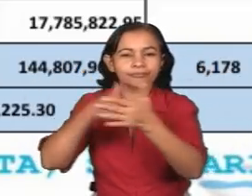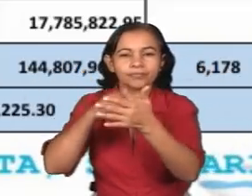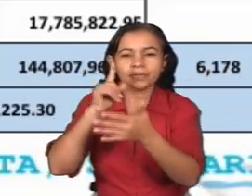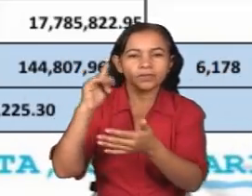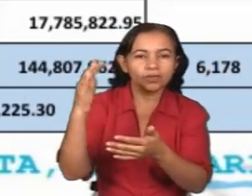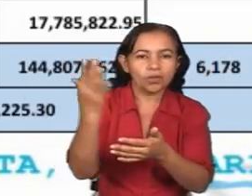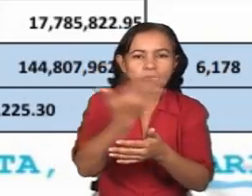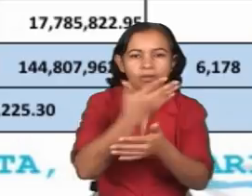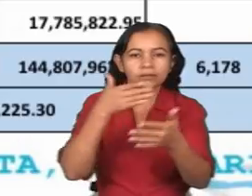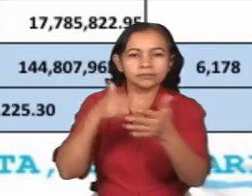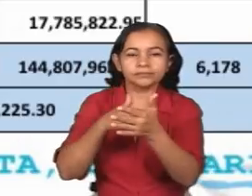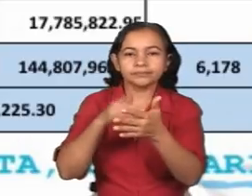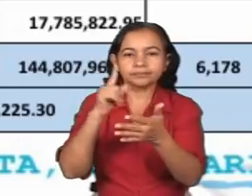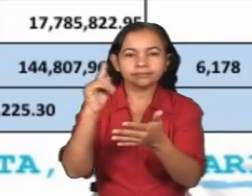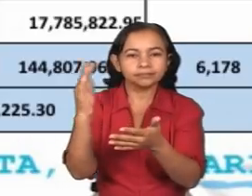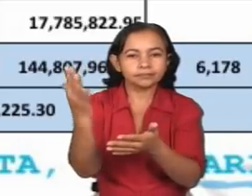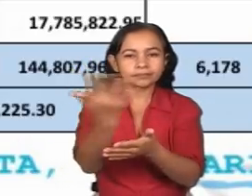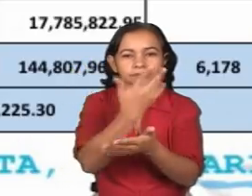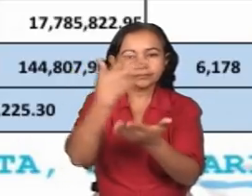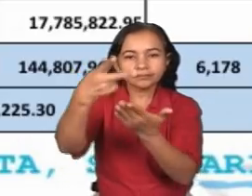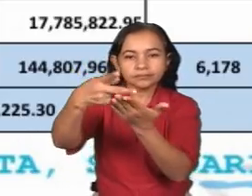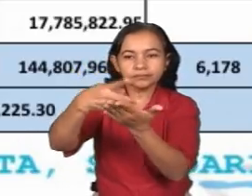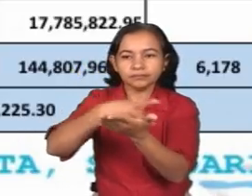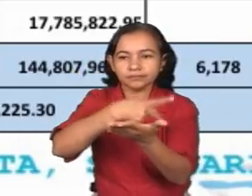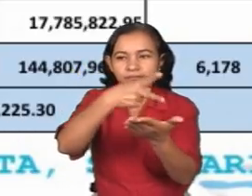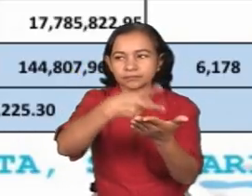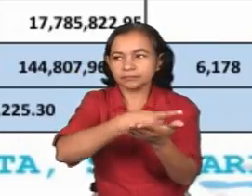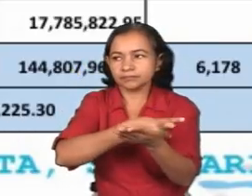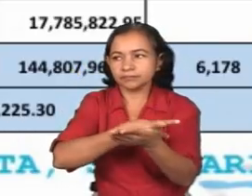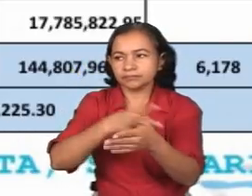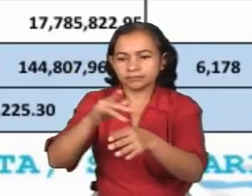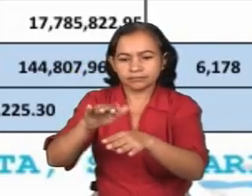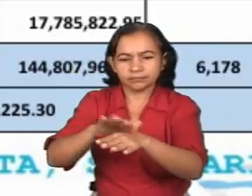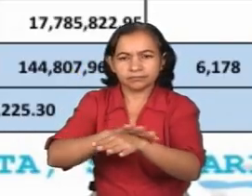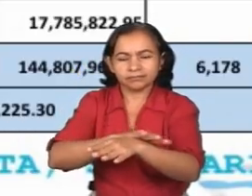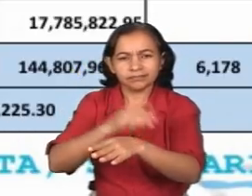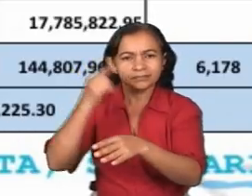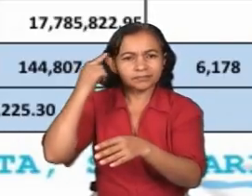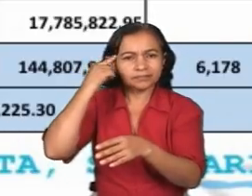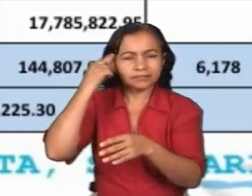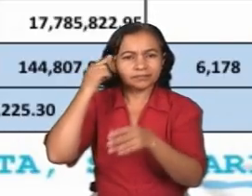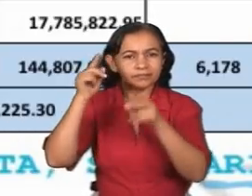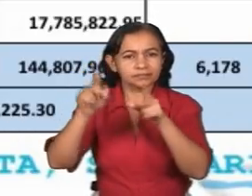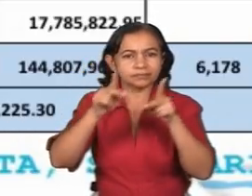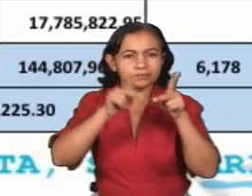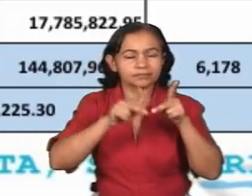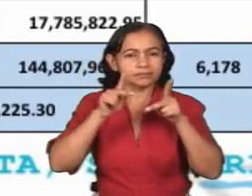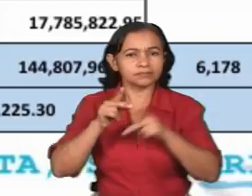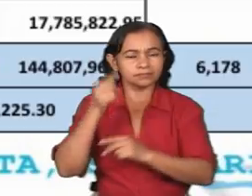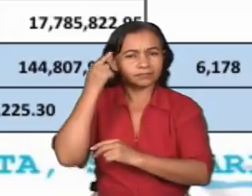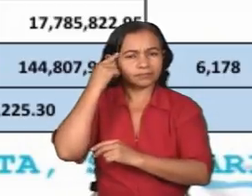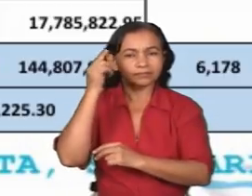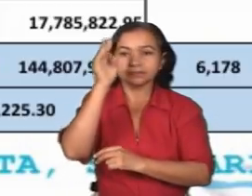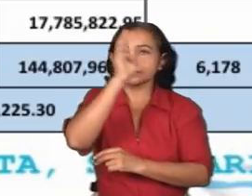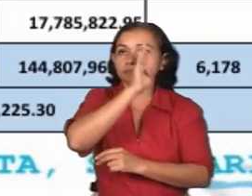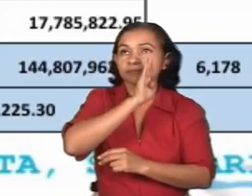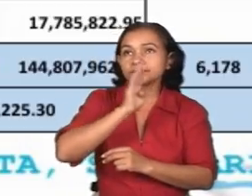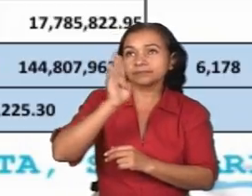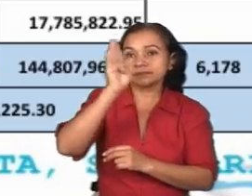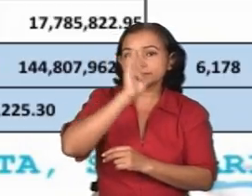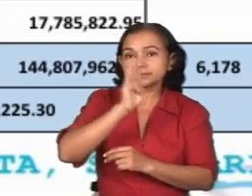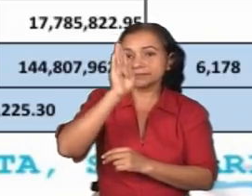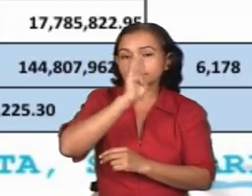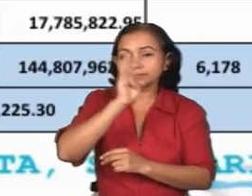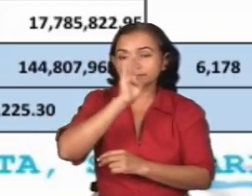Se imaginaban que todos estos proyectos, o sea, digo yo, qué sentimiento y qué pensamiento de esta gente, digo yo, pensar que la gente de Bluefields, con un proyecto